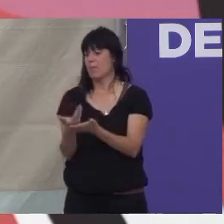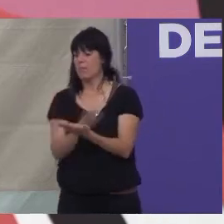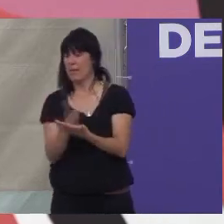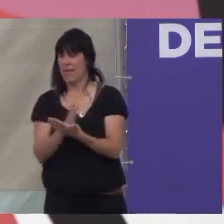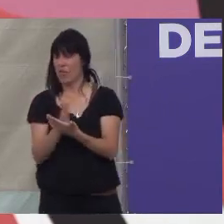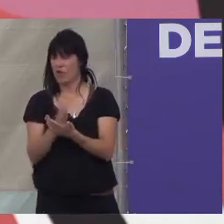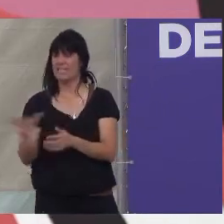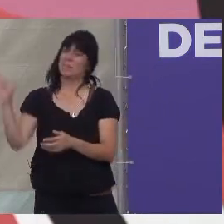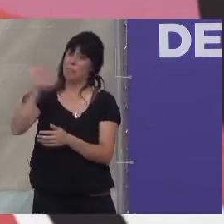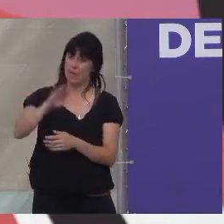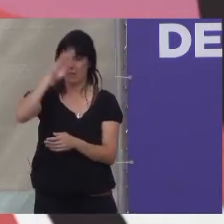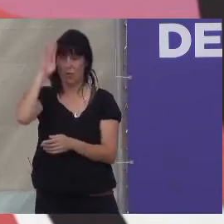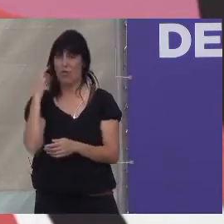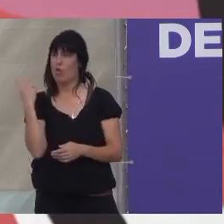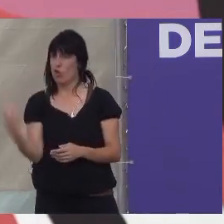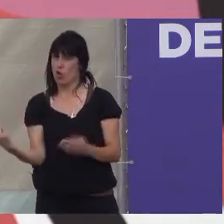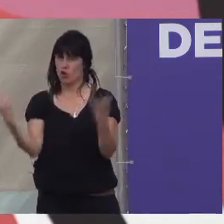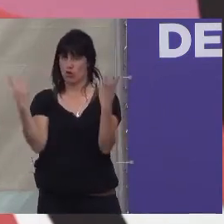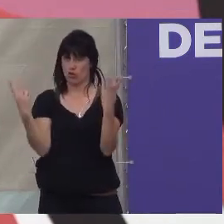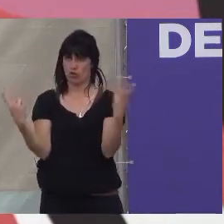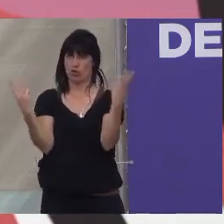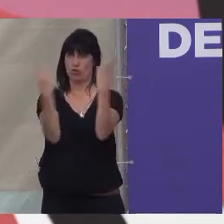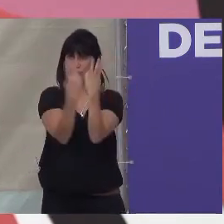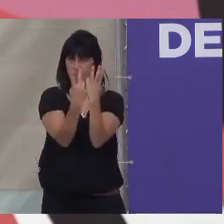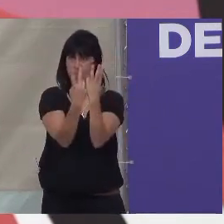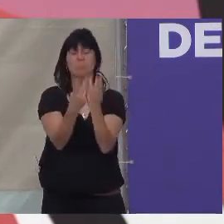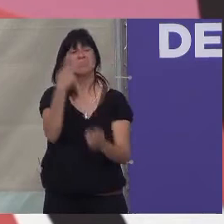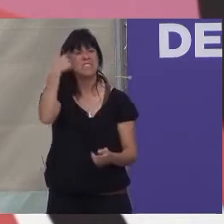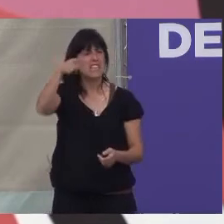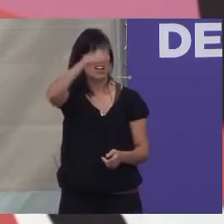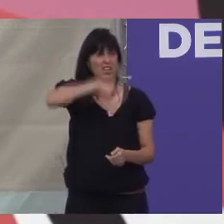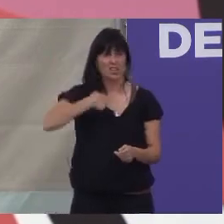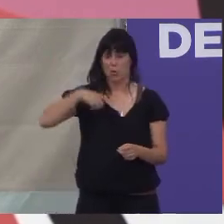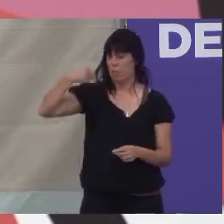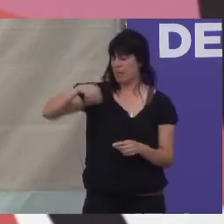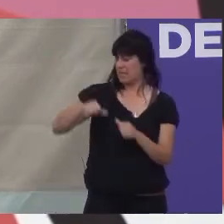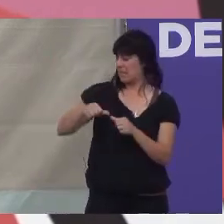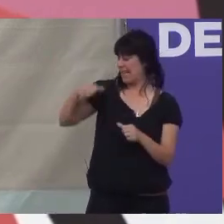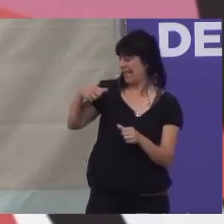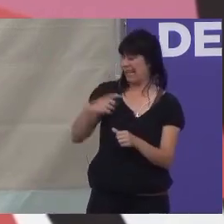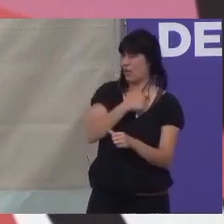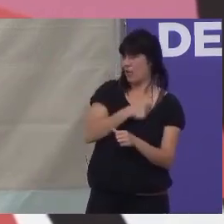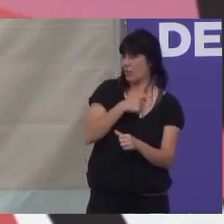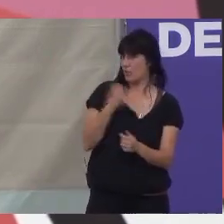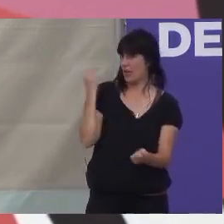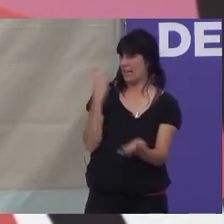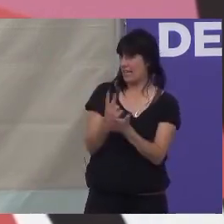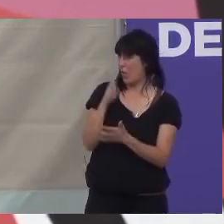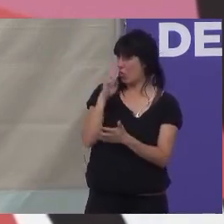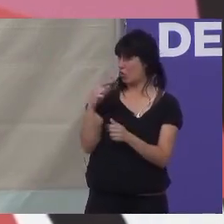además de juristas. Como muchos sabéis, yo he sido la presidenta de la Comisión de Garantías durante 2 años.